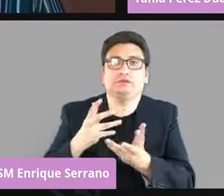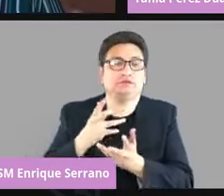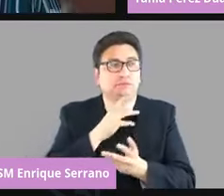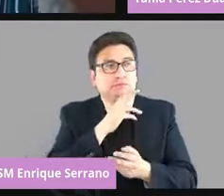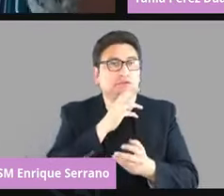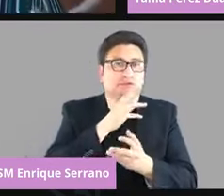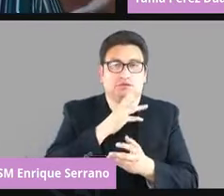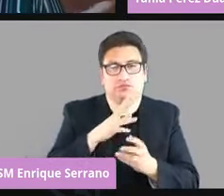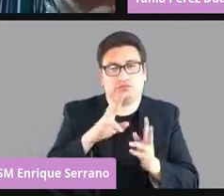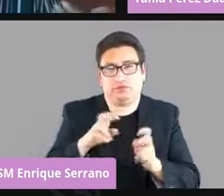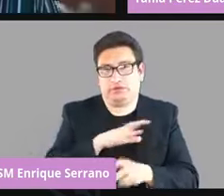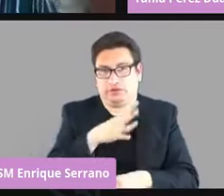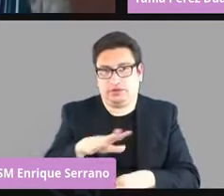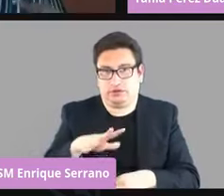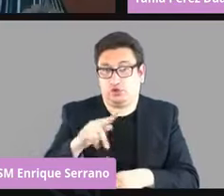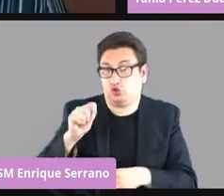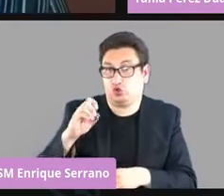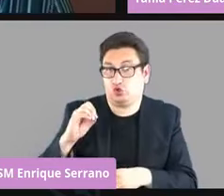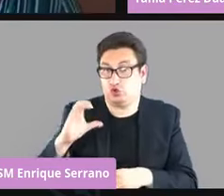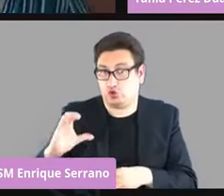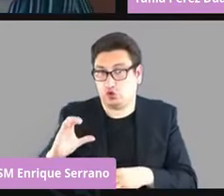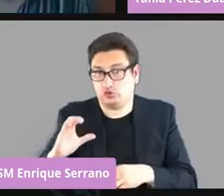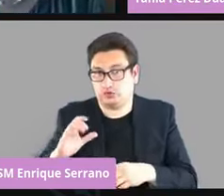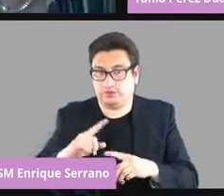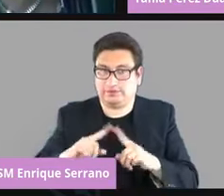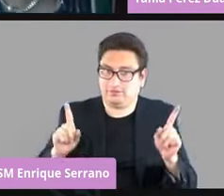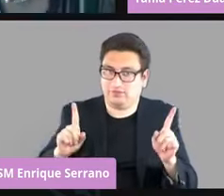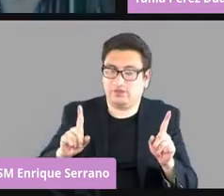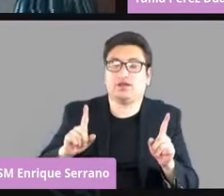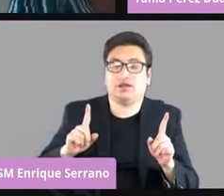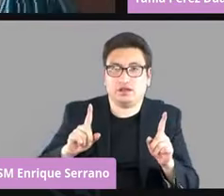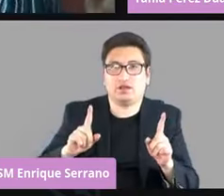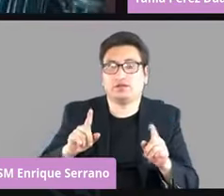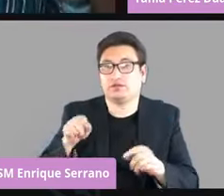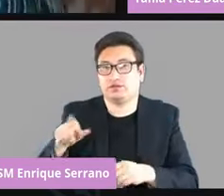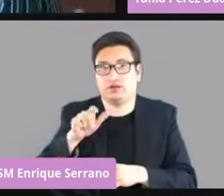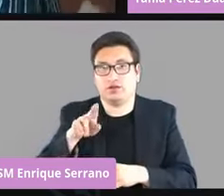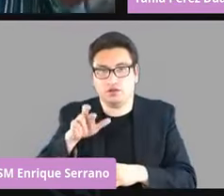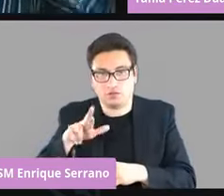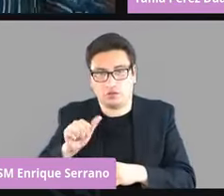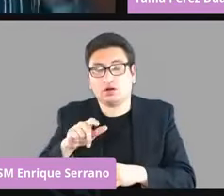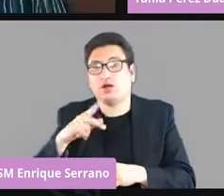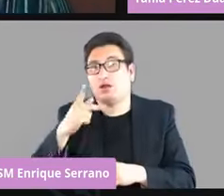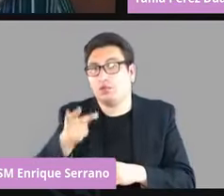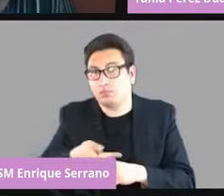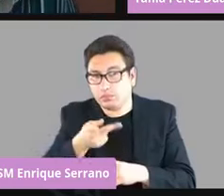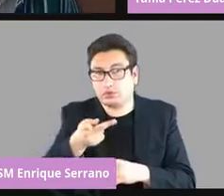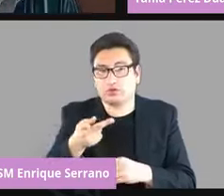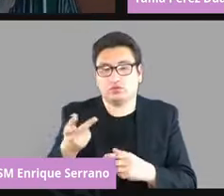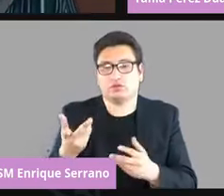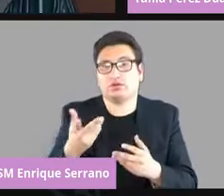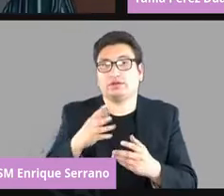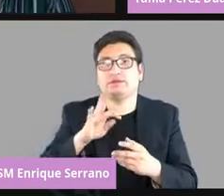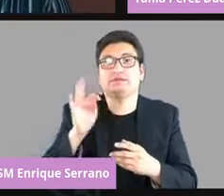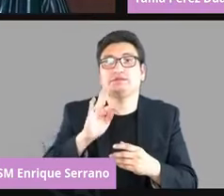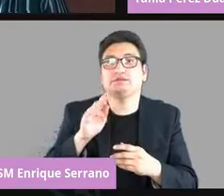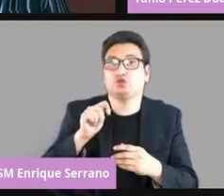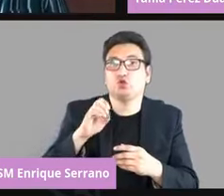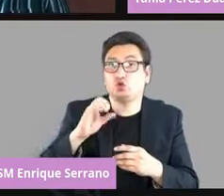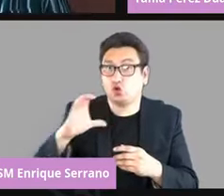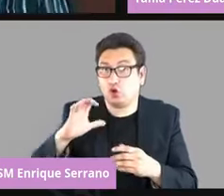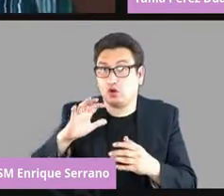ansiedad generalizada en vez de TOC. Y esta misma persona, que es Laura, gracias Laura, nos pregunta si también el TOC muta.